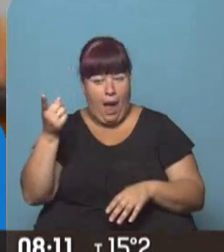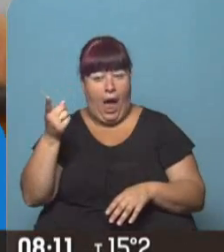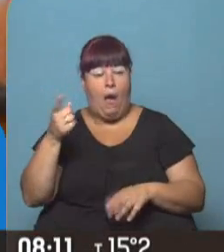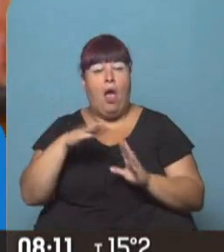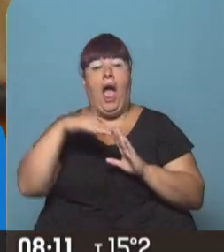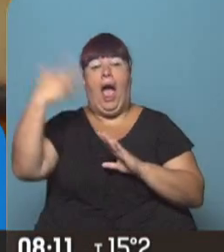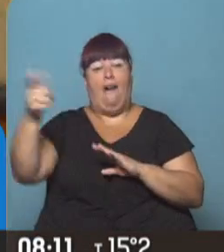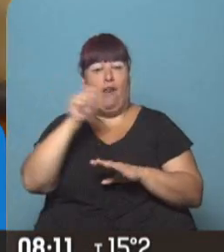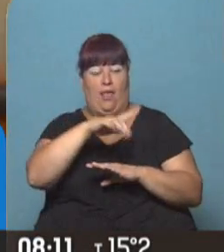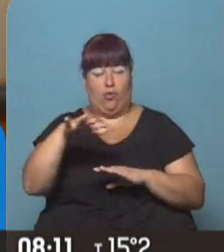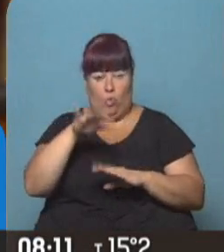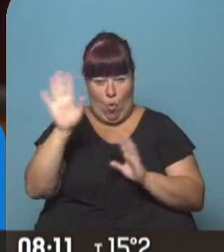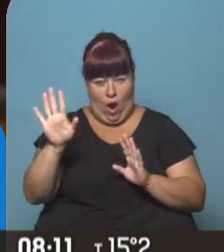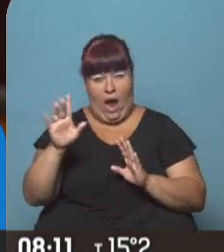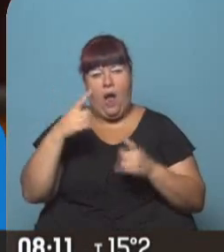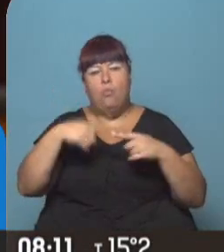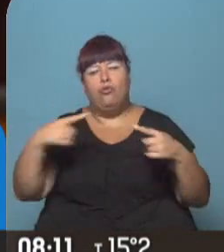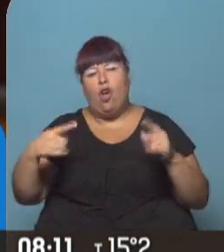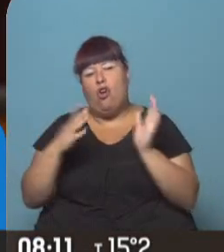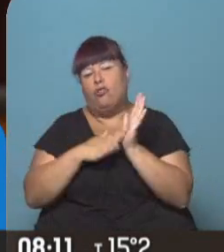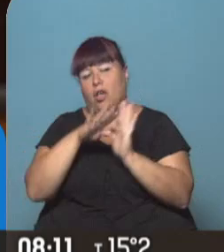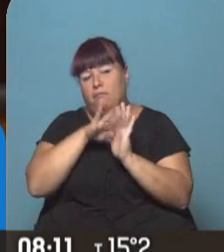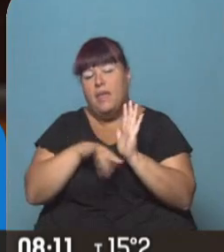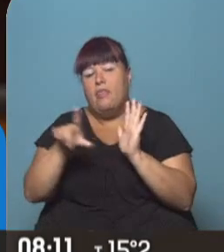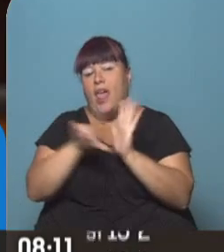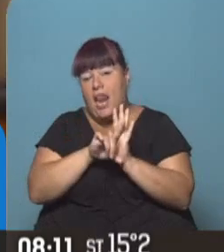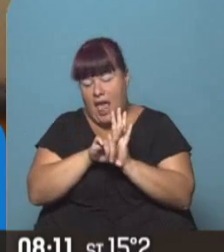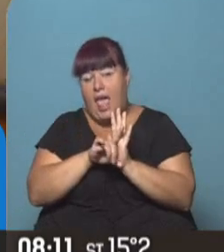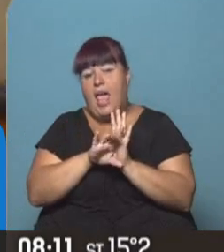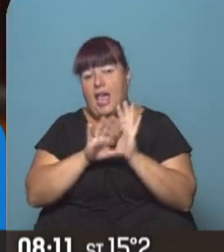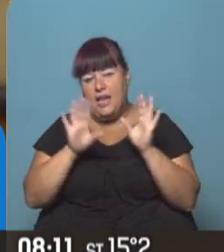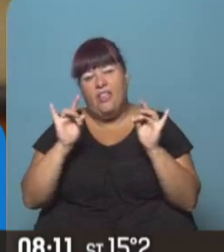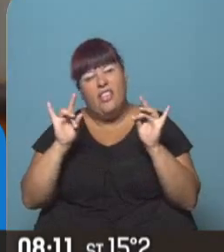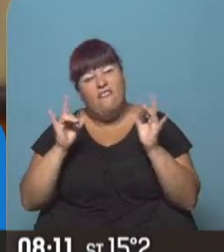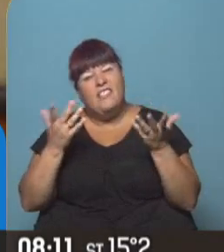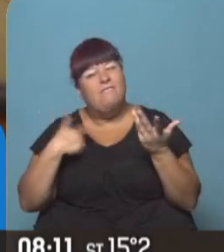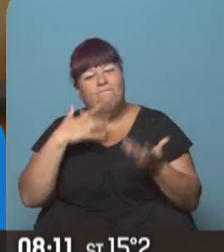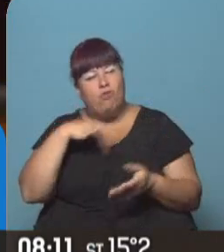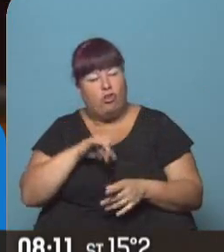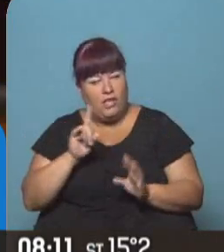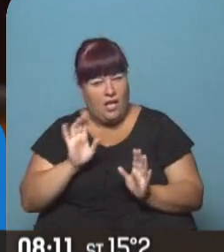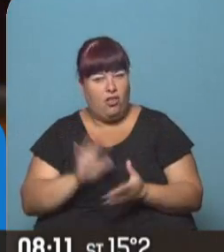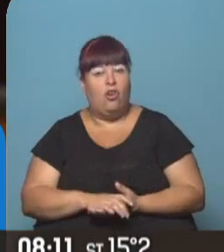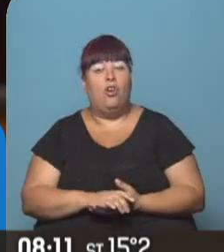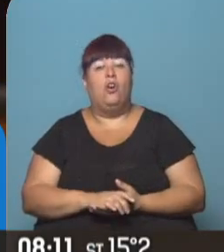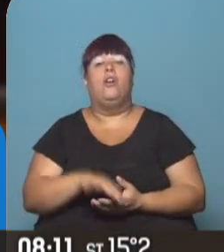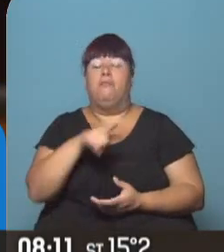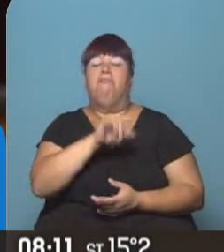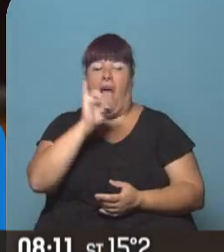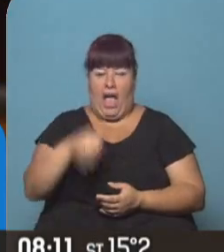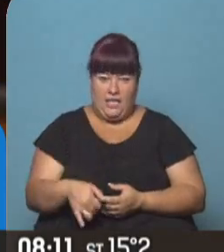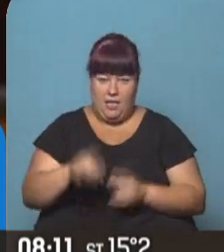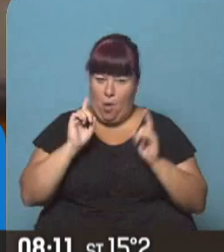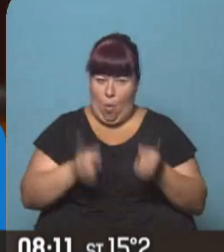fuera de su jurisdicción, por una serie de argumentos legales bastante difíciles de comprender, lo toma